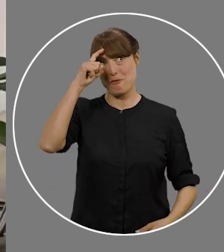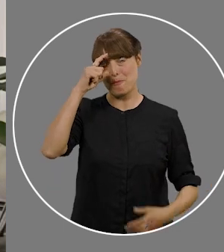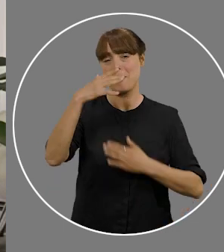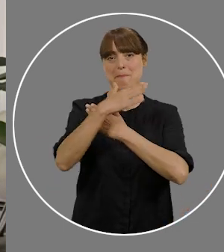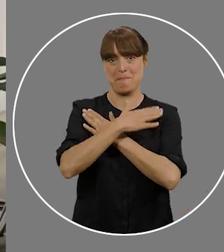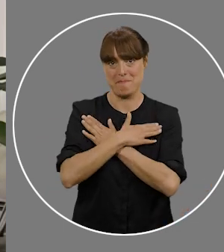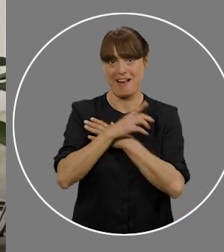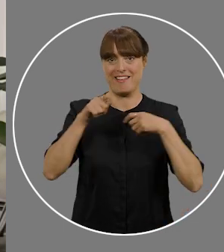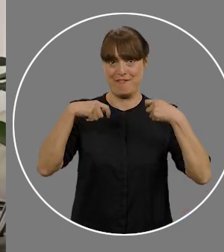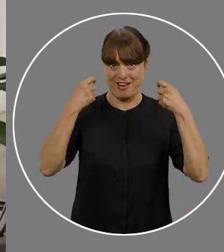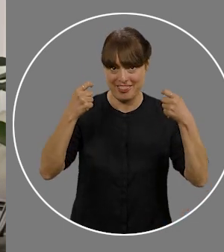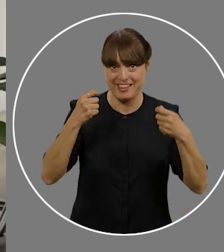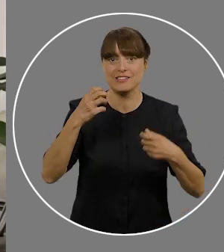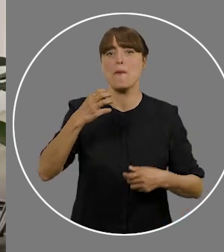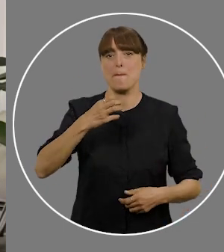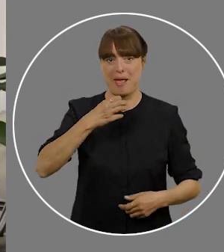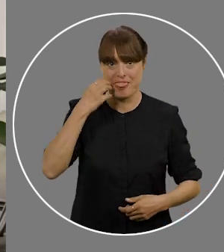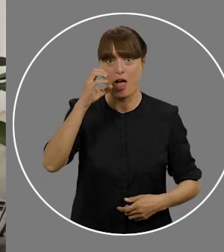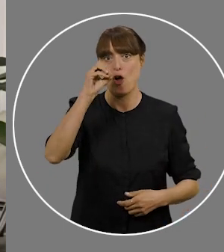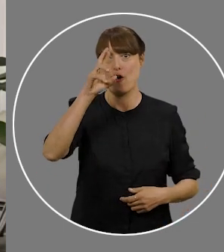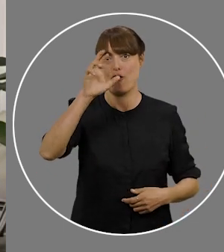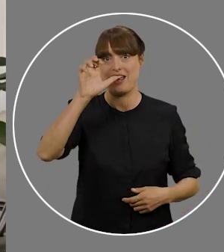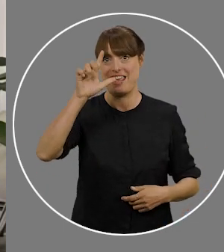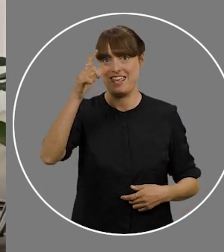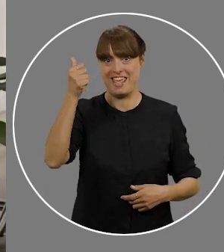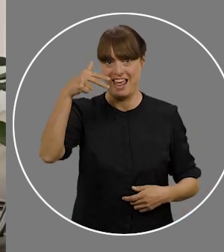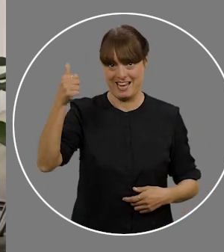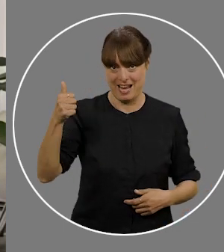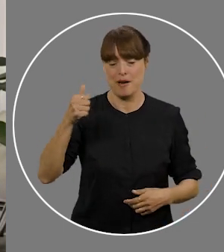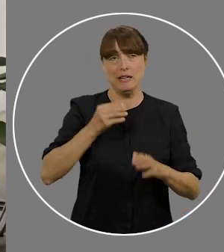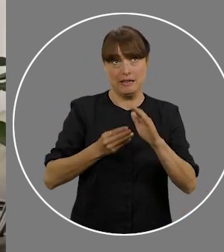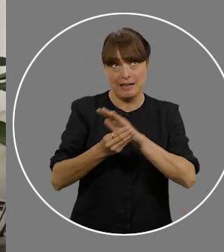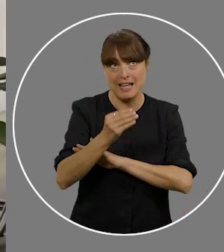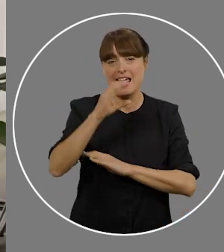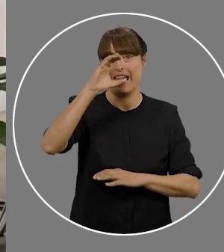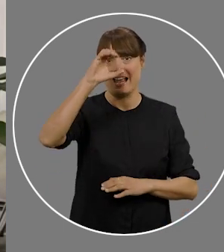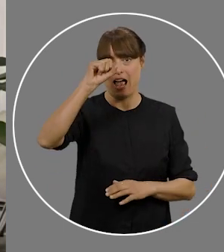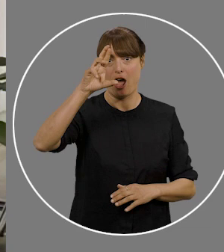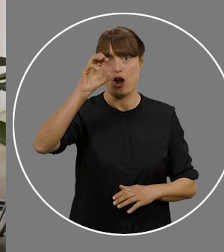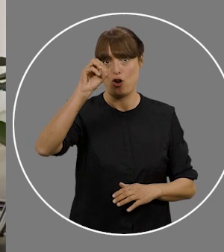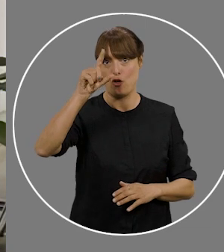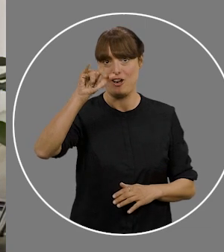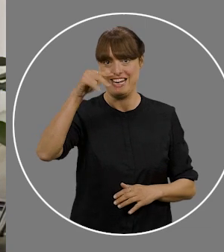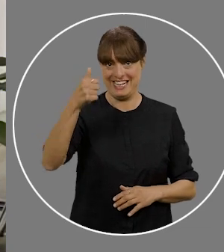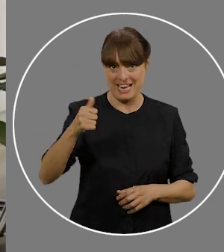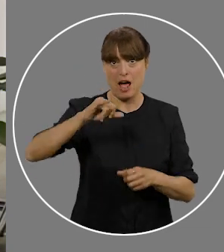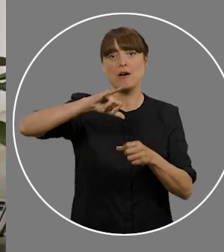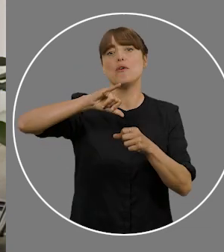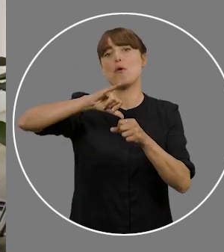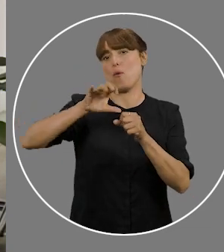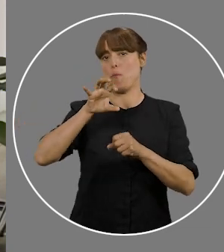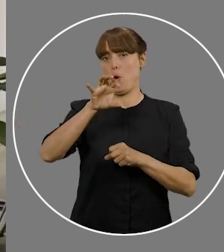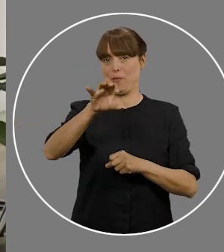María Francisca Manzano Orellana. Nací en La Carolina, provincia de Jaén.